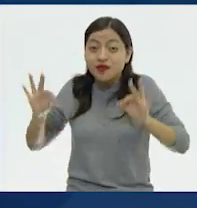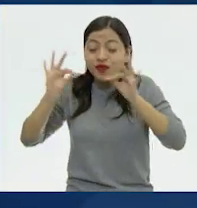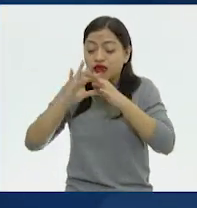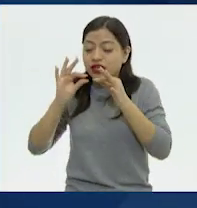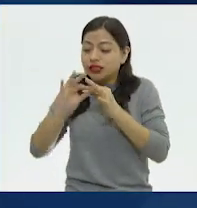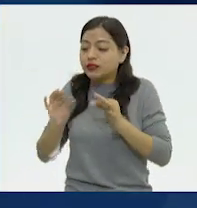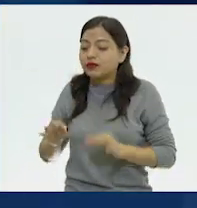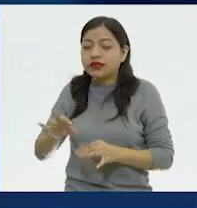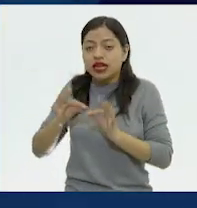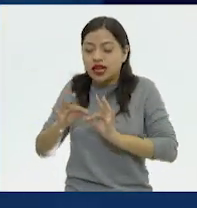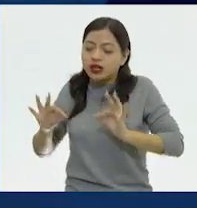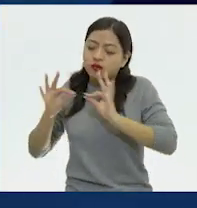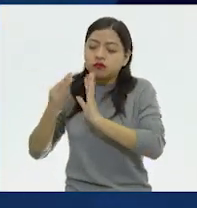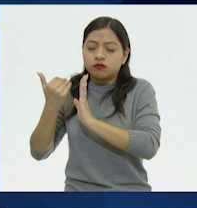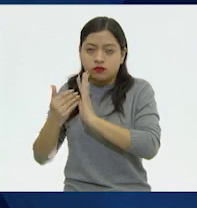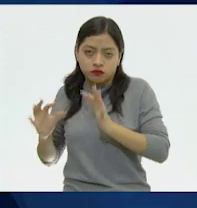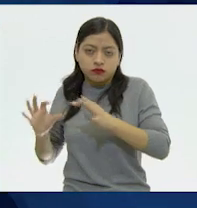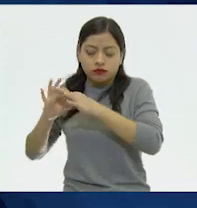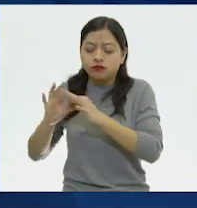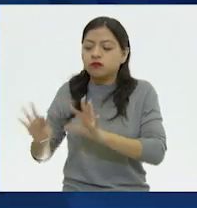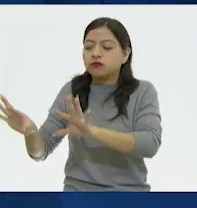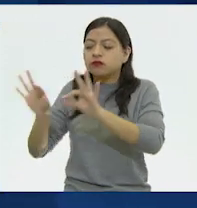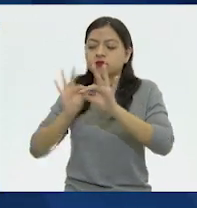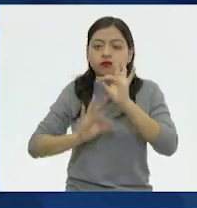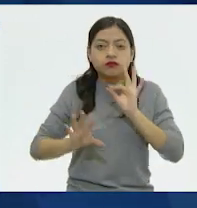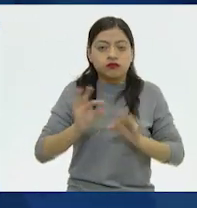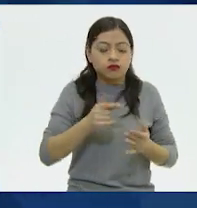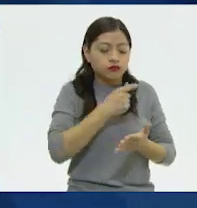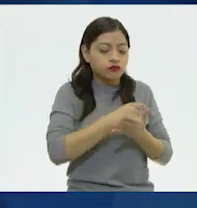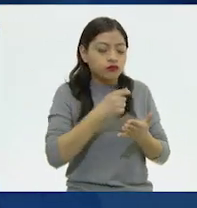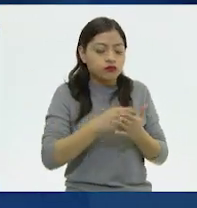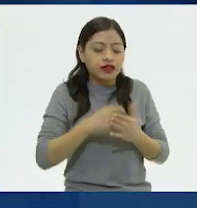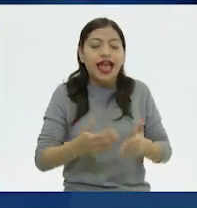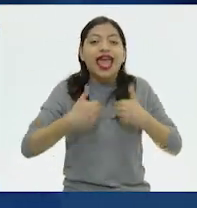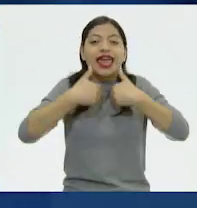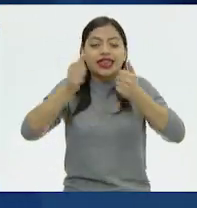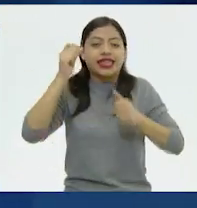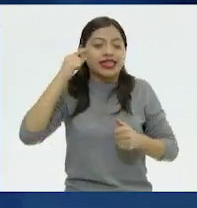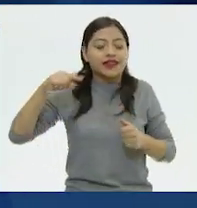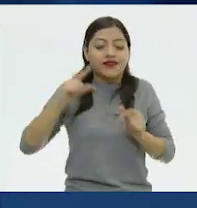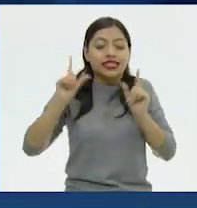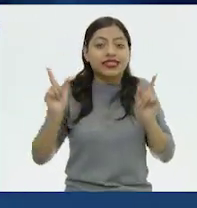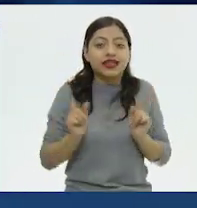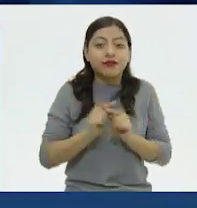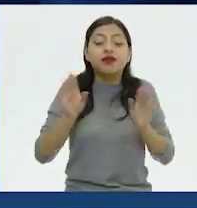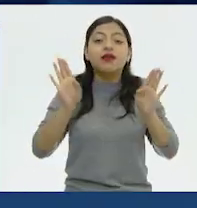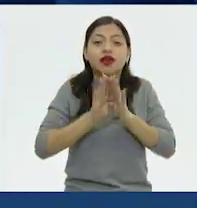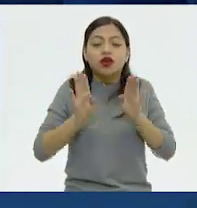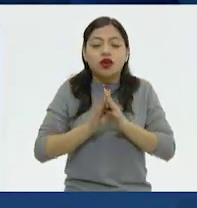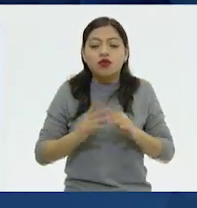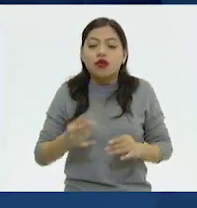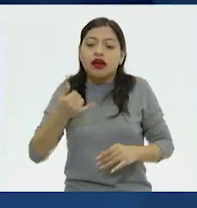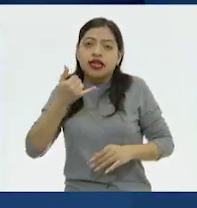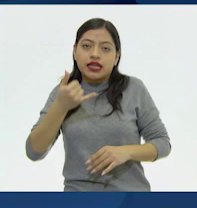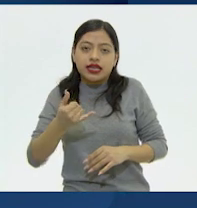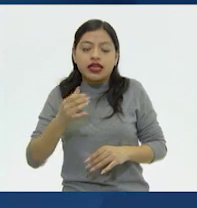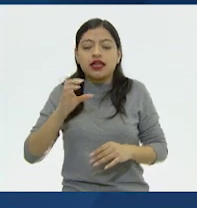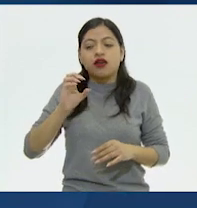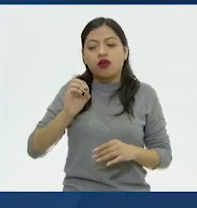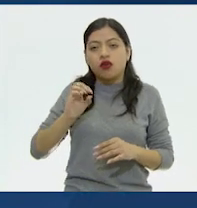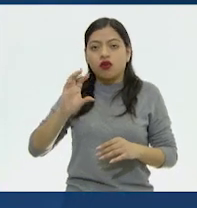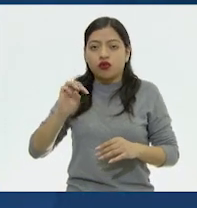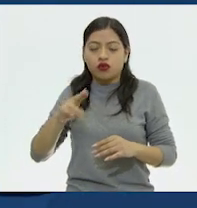para realizar una nueva redacción, comprensible y sintética, haciendo uso de nexos y conectores.